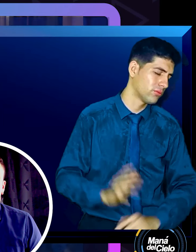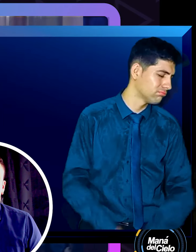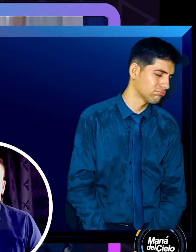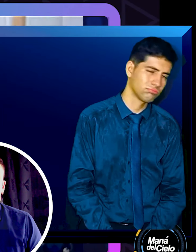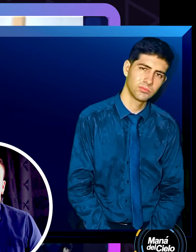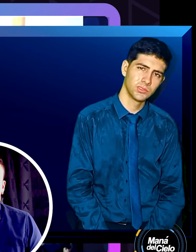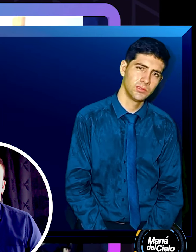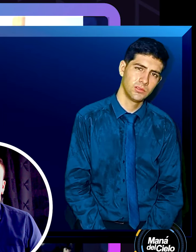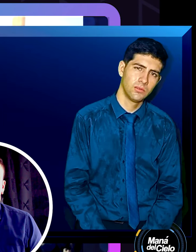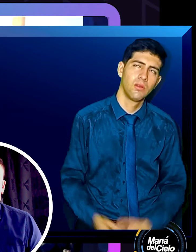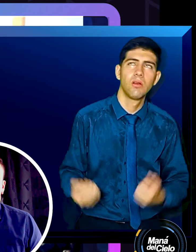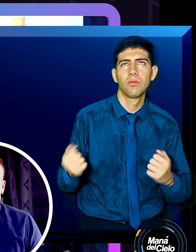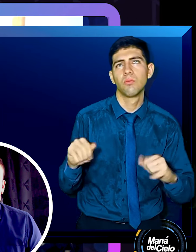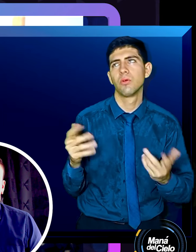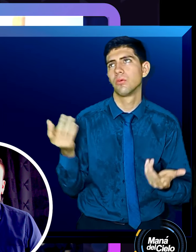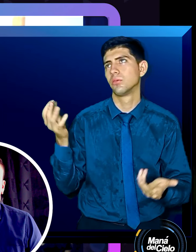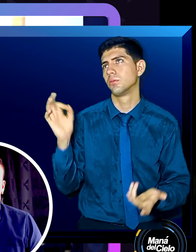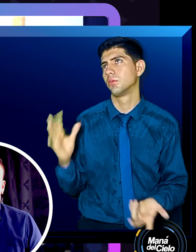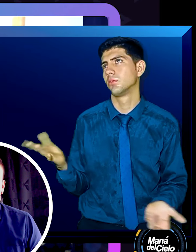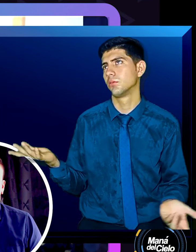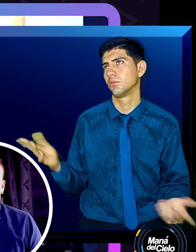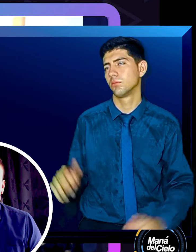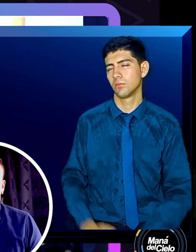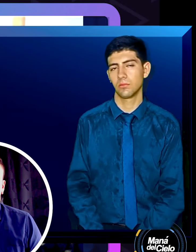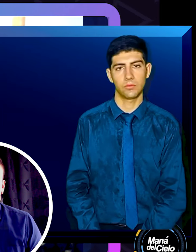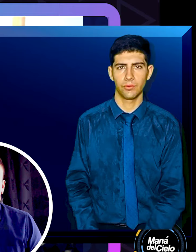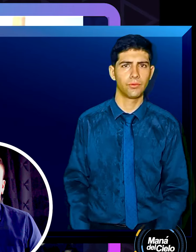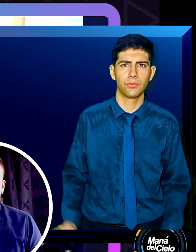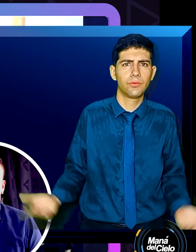todos fueran ojo, ¿dónde estaría el olfato?